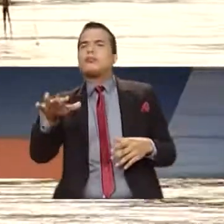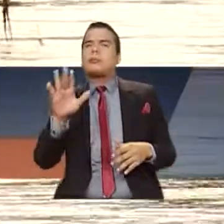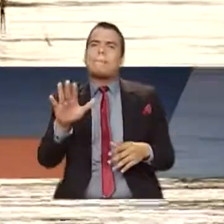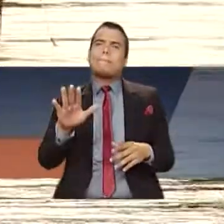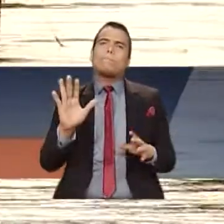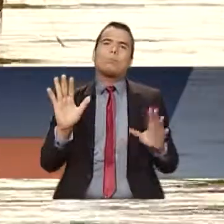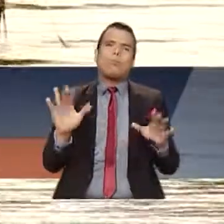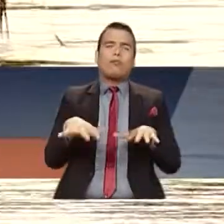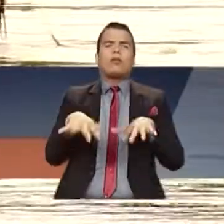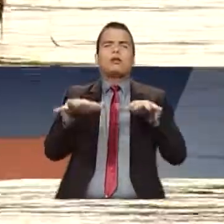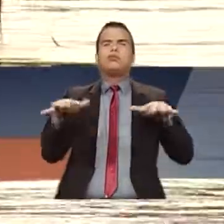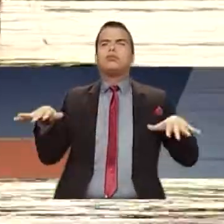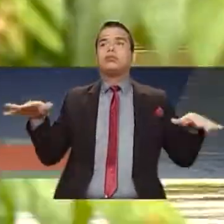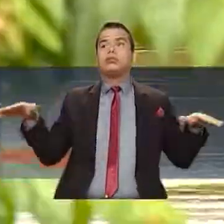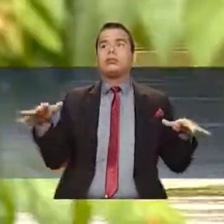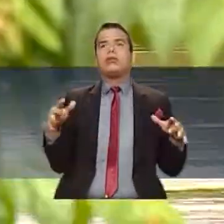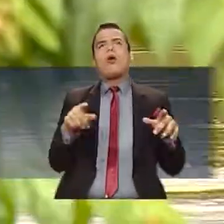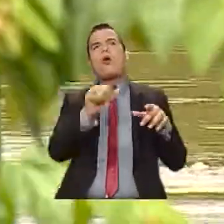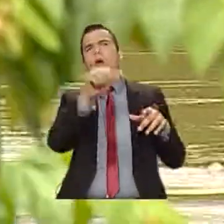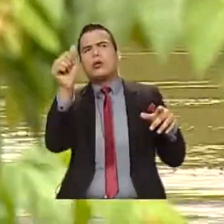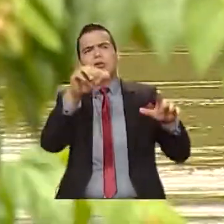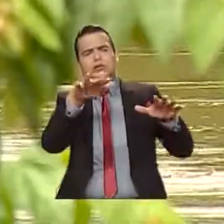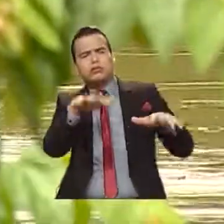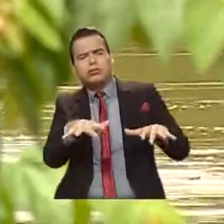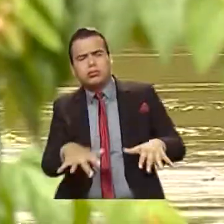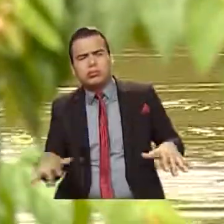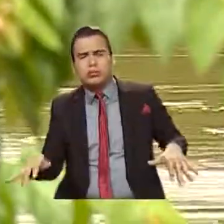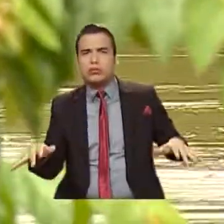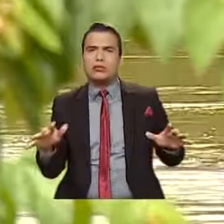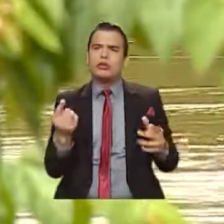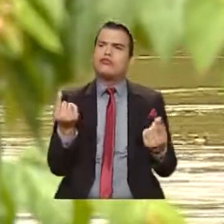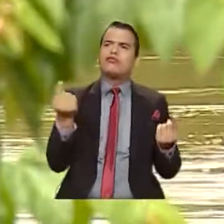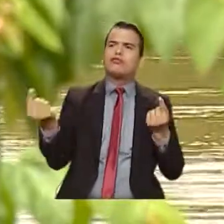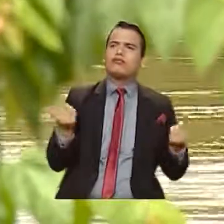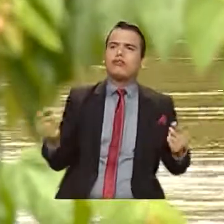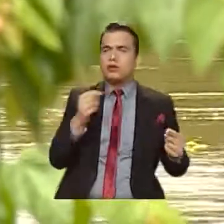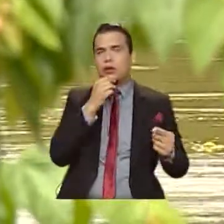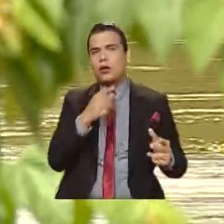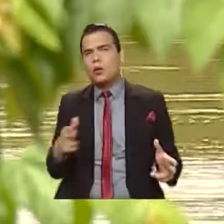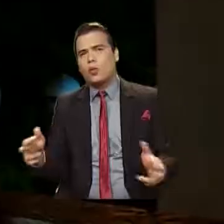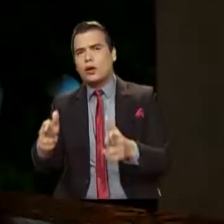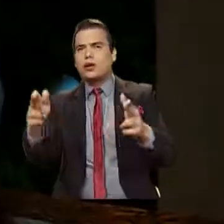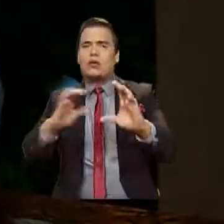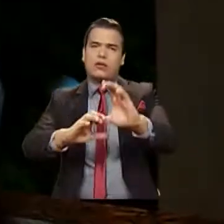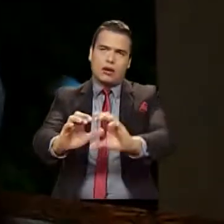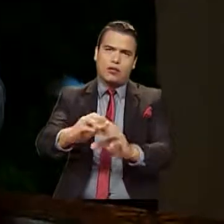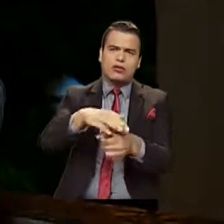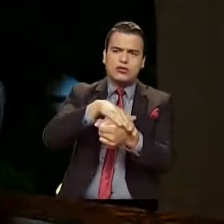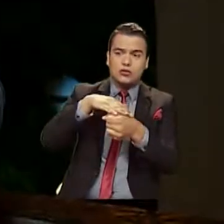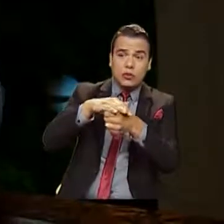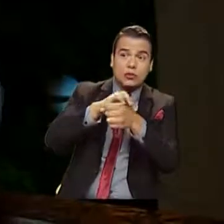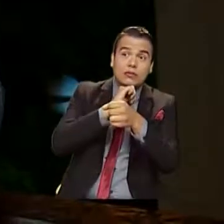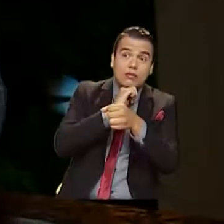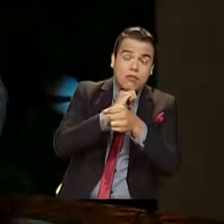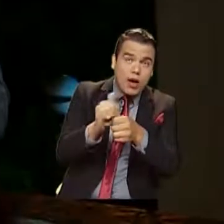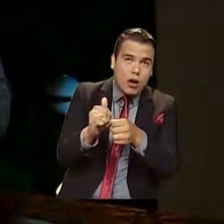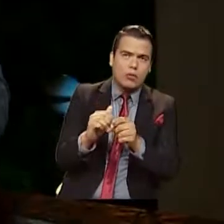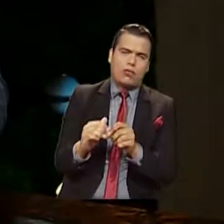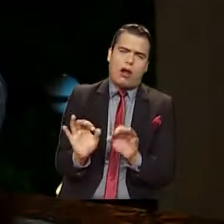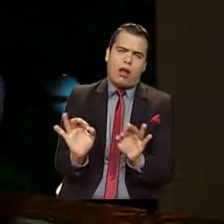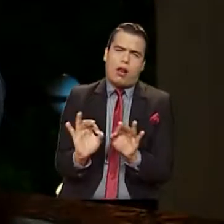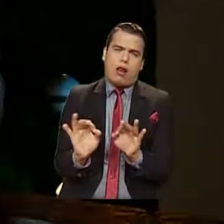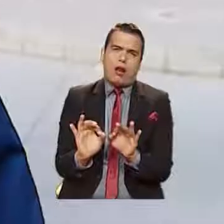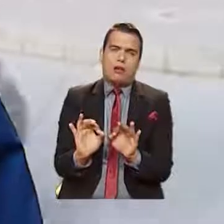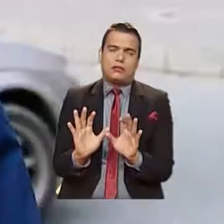y alcanzó un nivel muy bajo en los sectores aledaños al río Cauca, pues la situación no fue de mayor